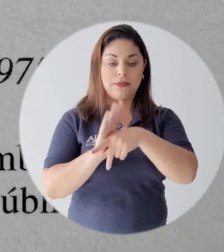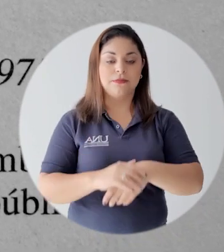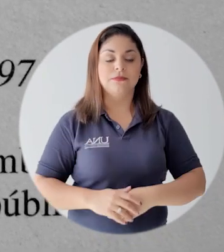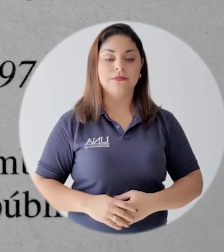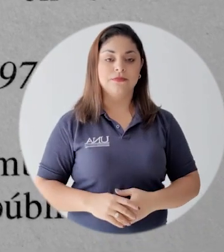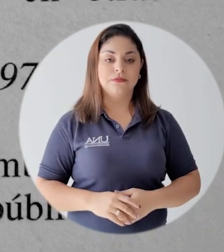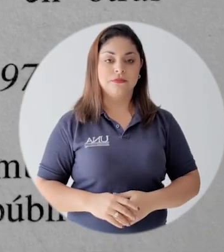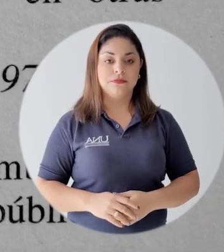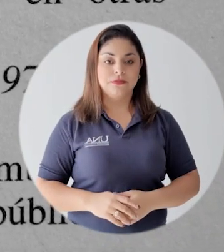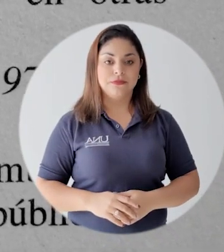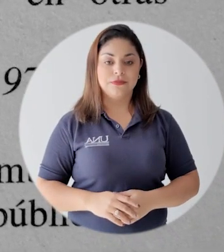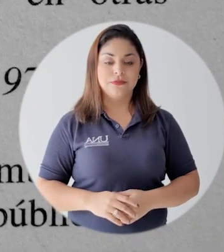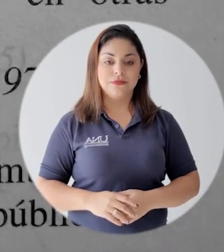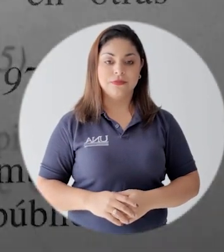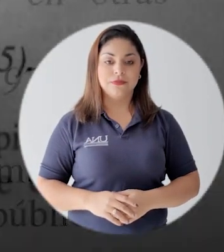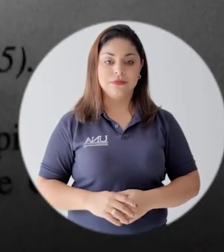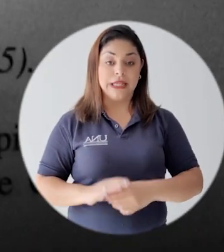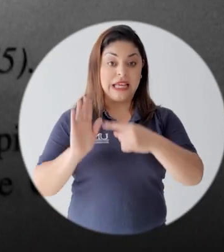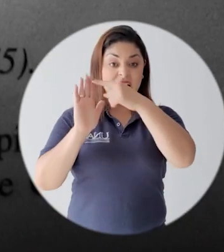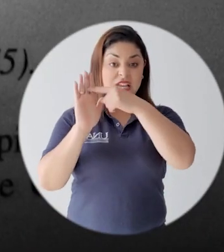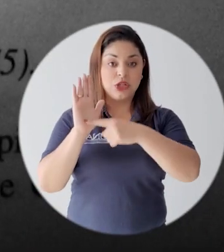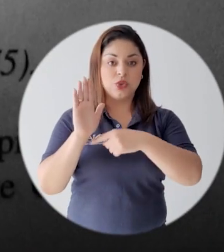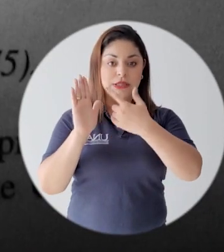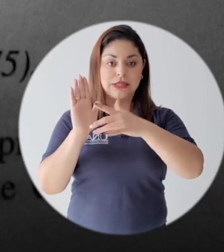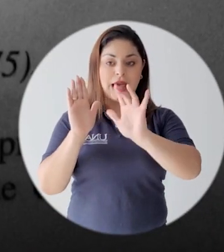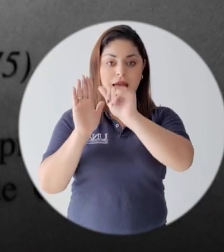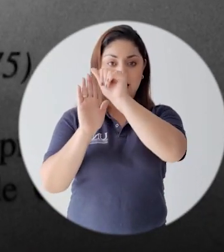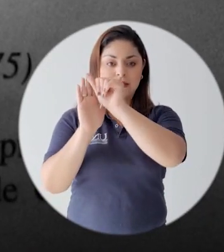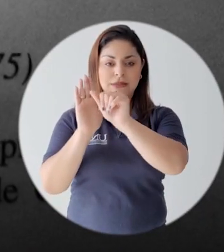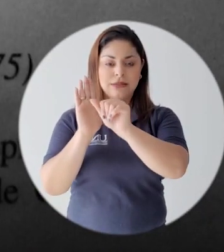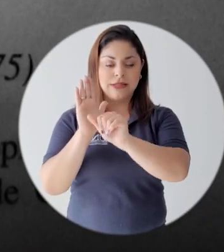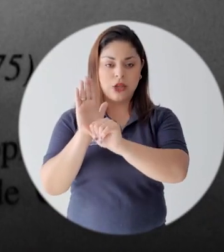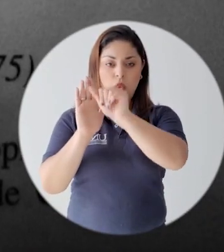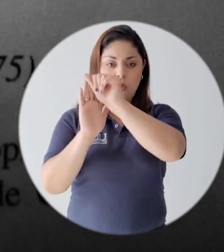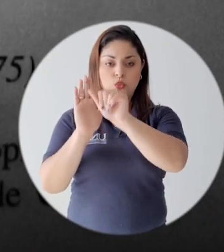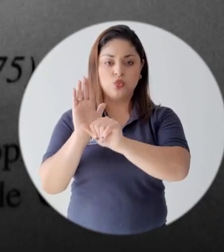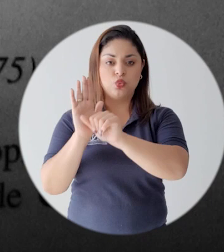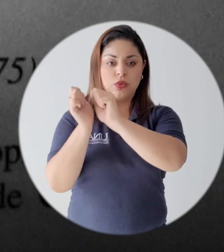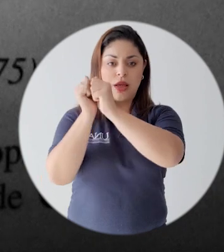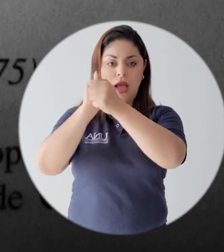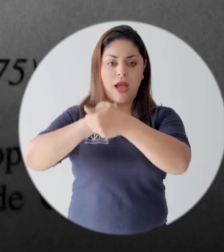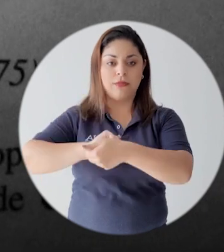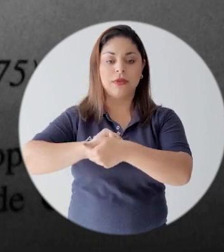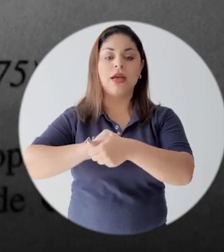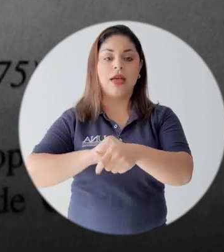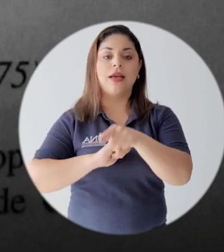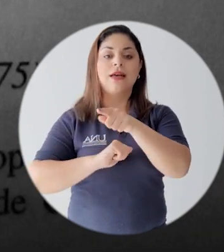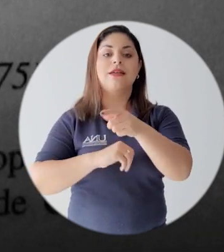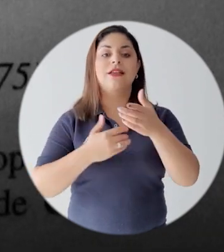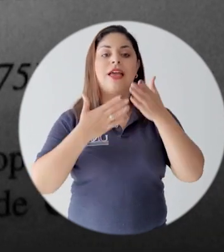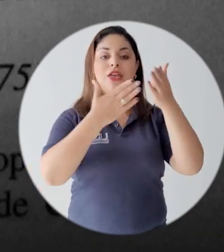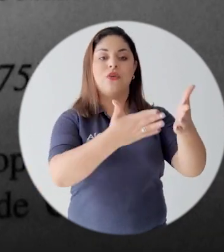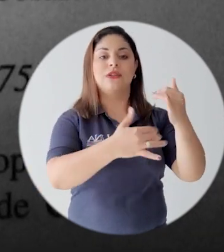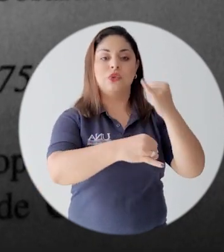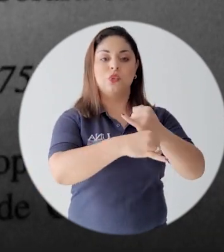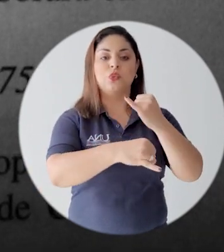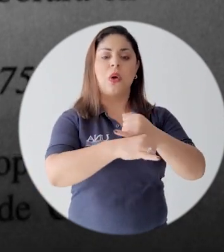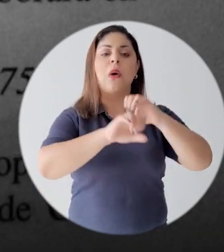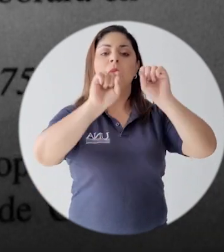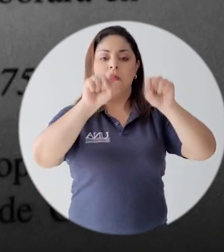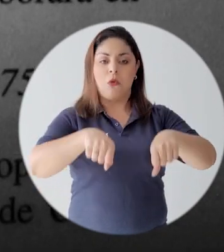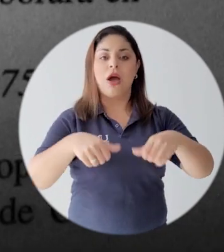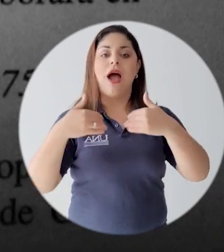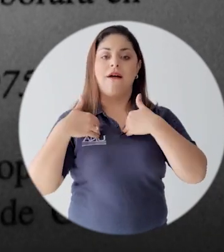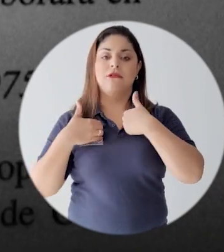la Constitución Política. Esta reforma constitucional le garantizó a la institución en lo